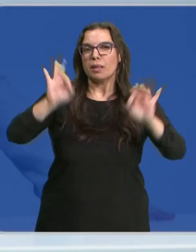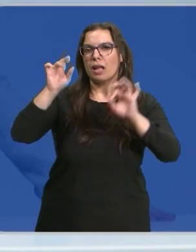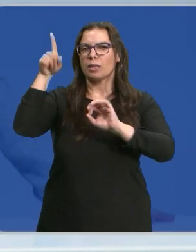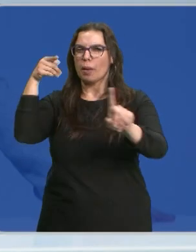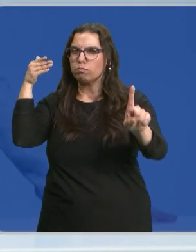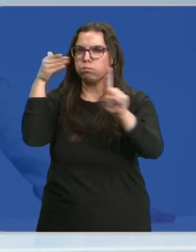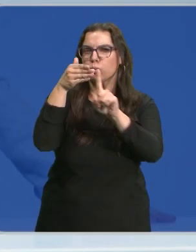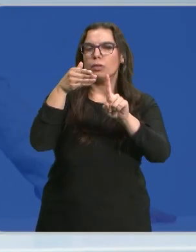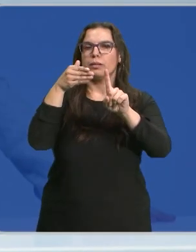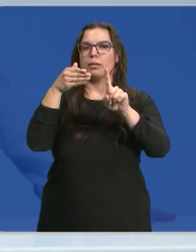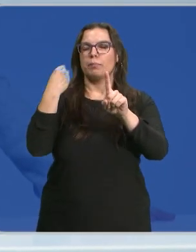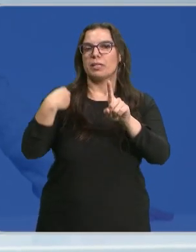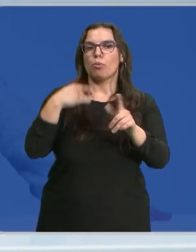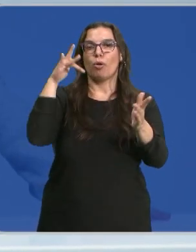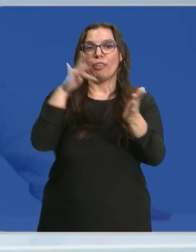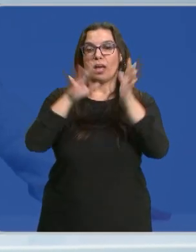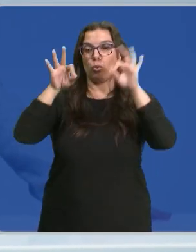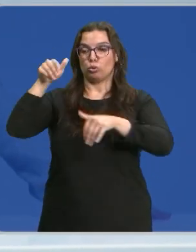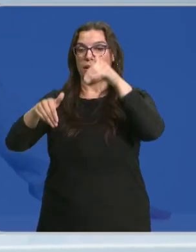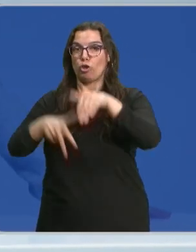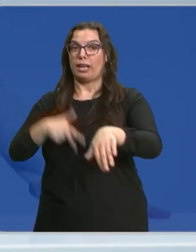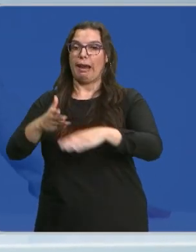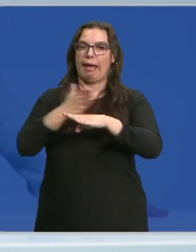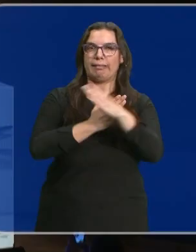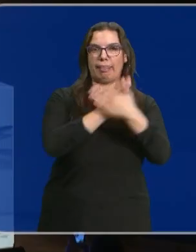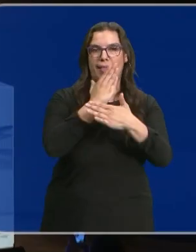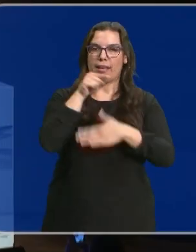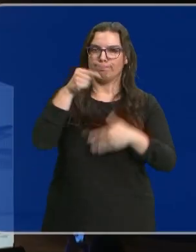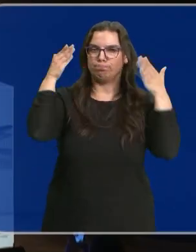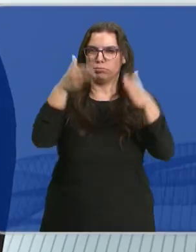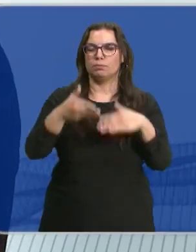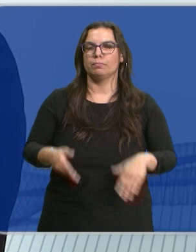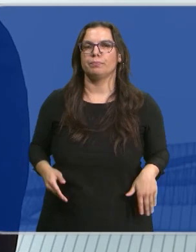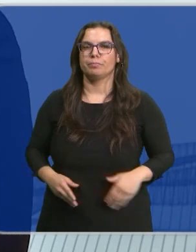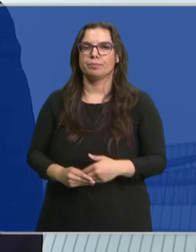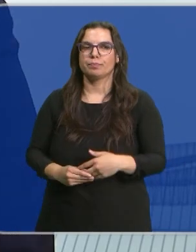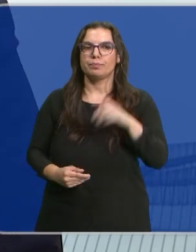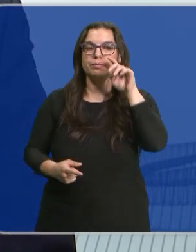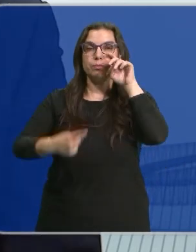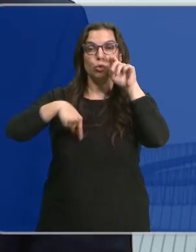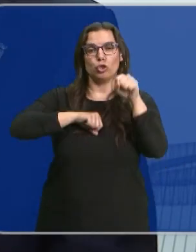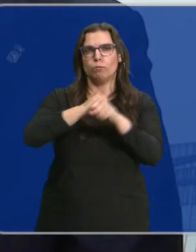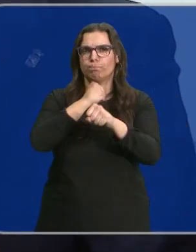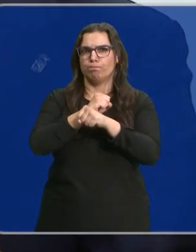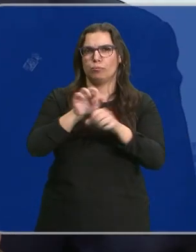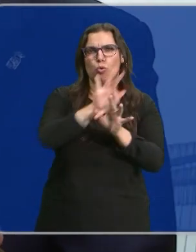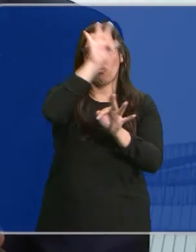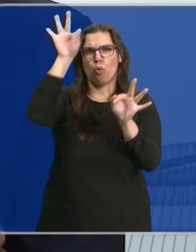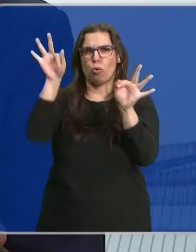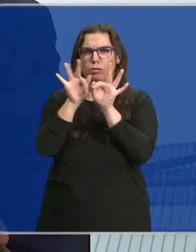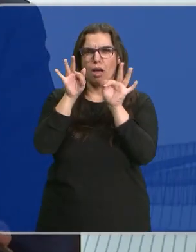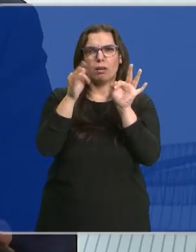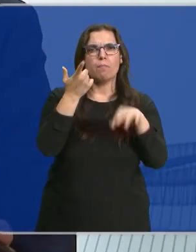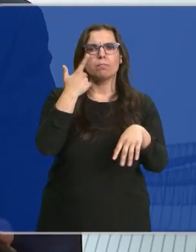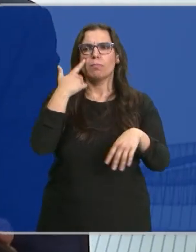ataques que puedan producirse en los días previos a las elecciones generales. Estaremos operando 24 horas